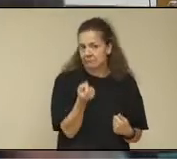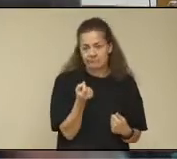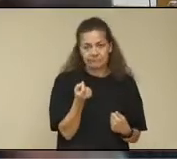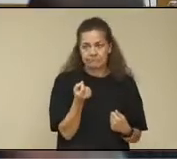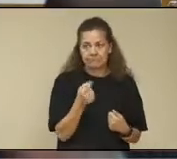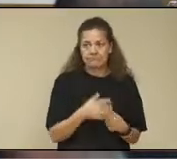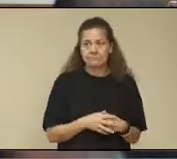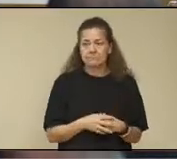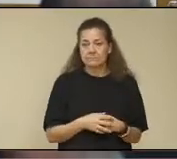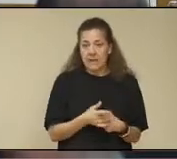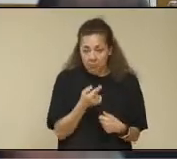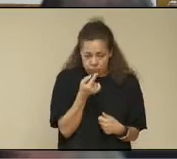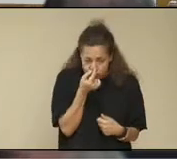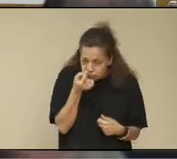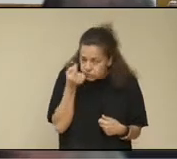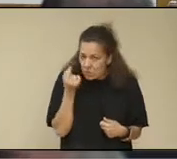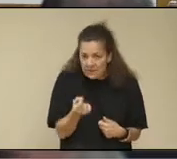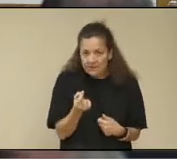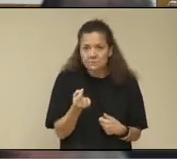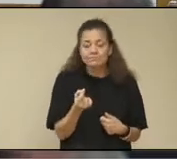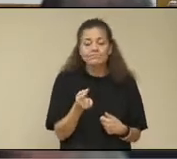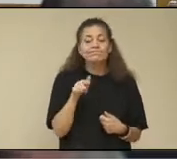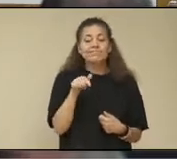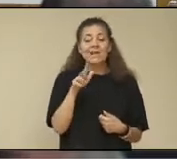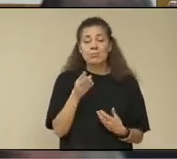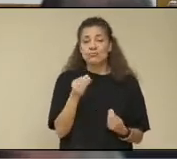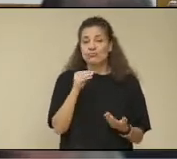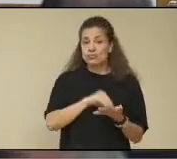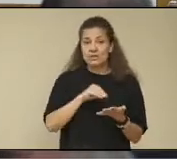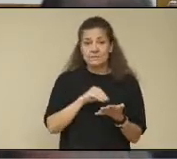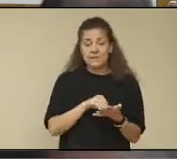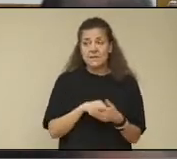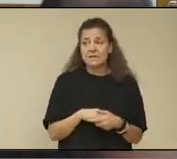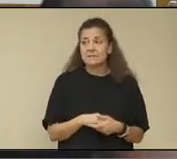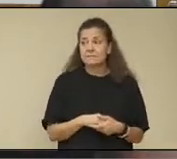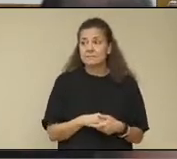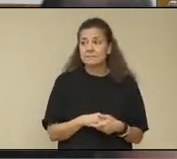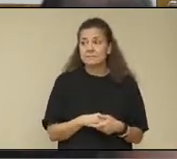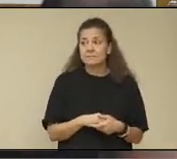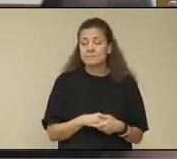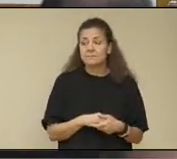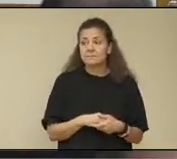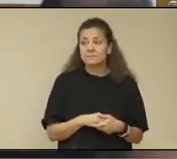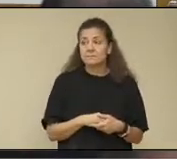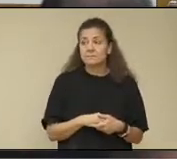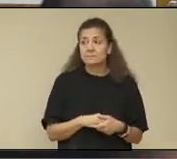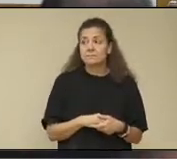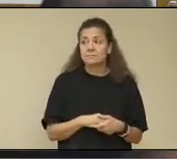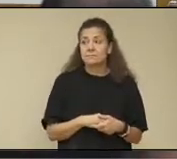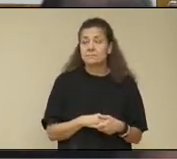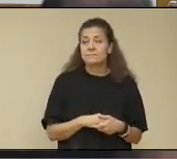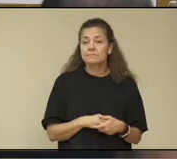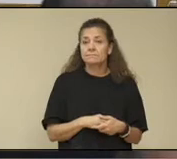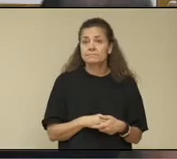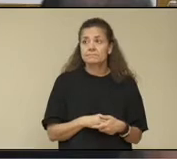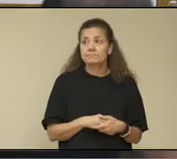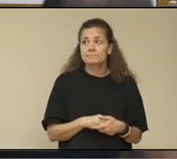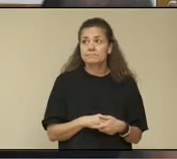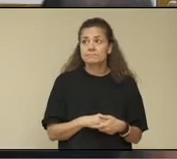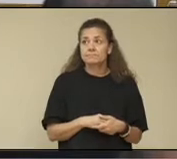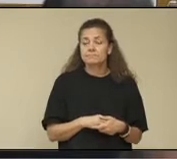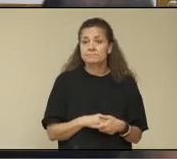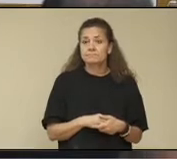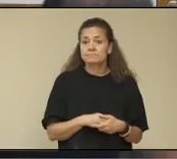son escasísimos, y donde muchas veces detraerlos de unos elementos que